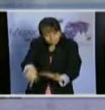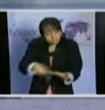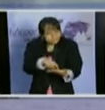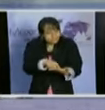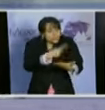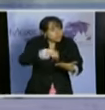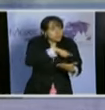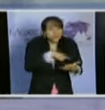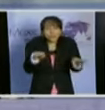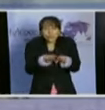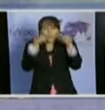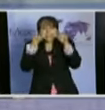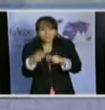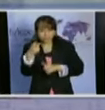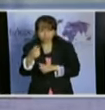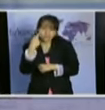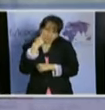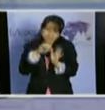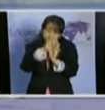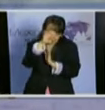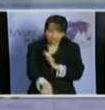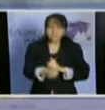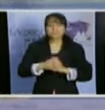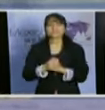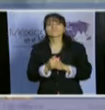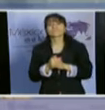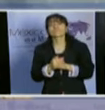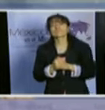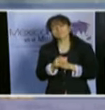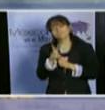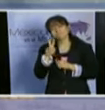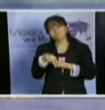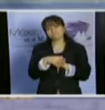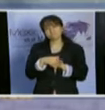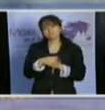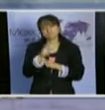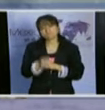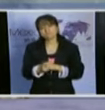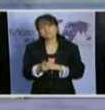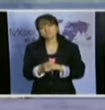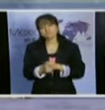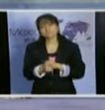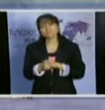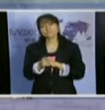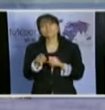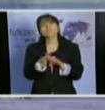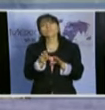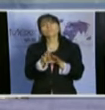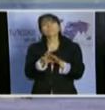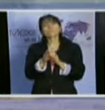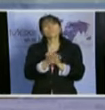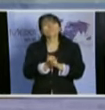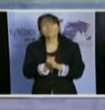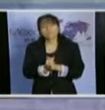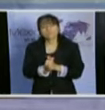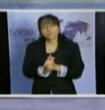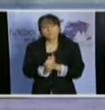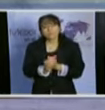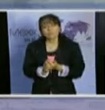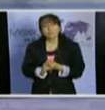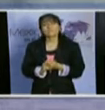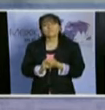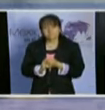incidir, transformar, recomendar, un primer reconocimiento a una nueva manera de